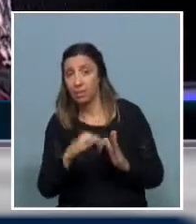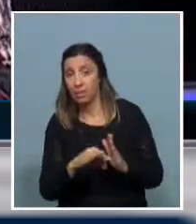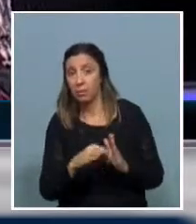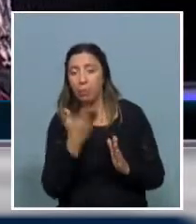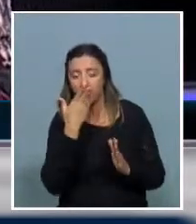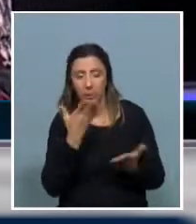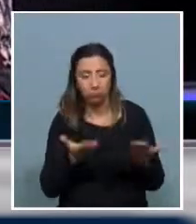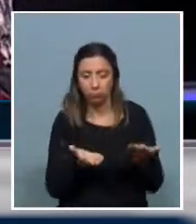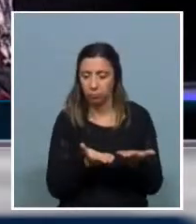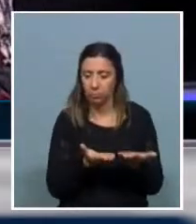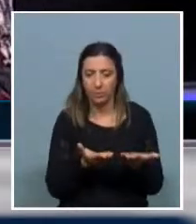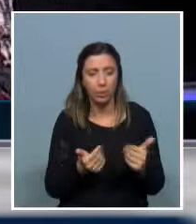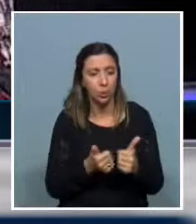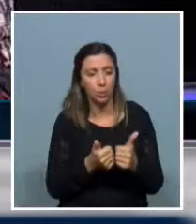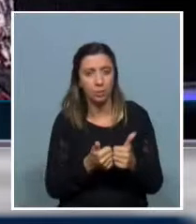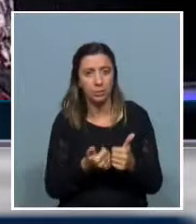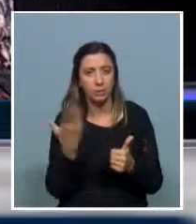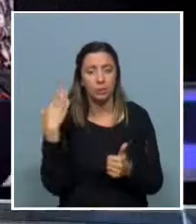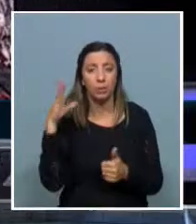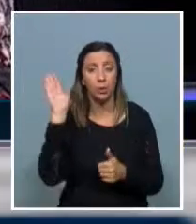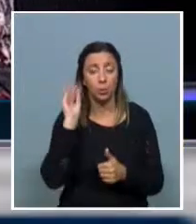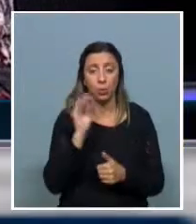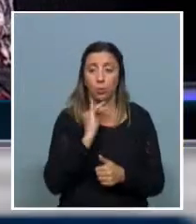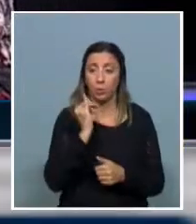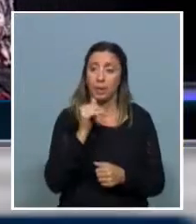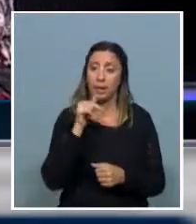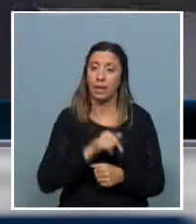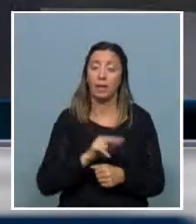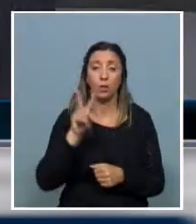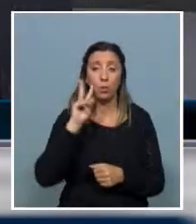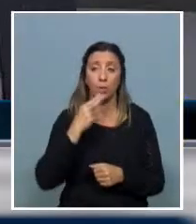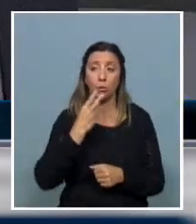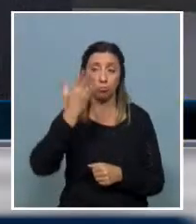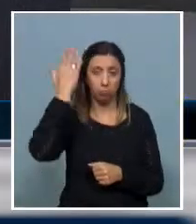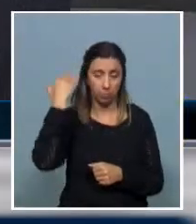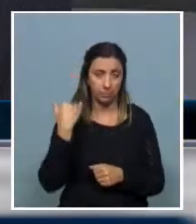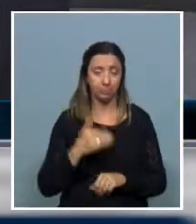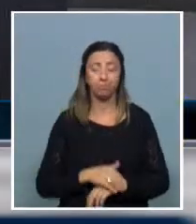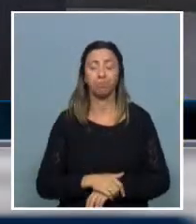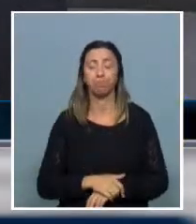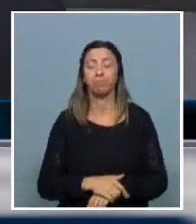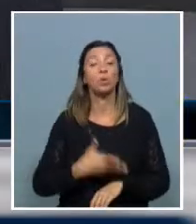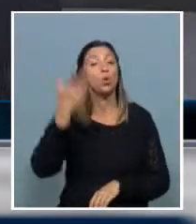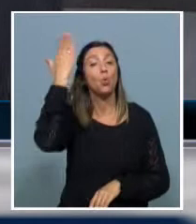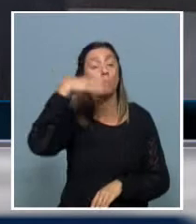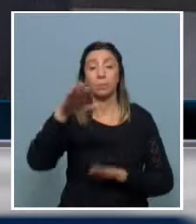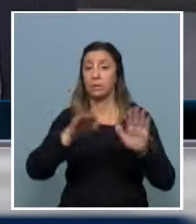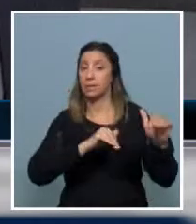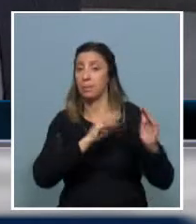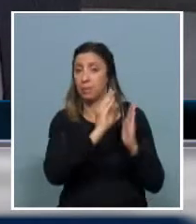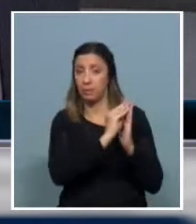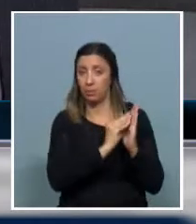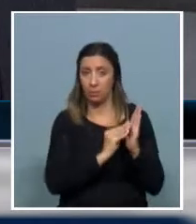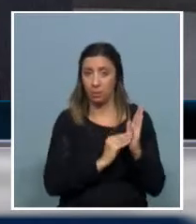la documentación. Si recién estás escuchando esto, vamos a reforzar. Esto es en el año 2011. 2011. Bien, es la última convocatoria que se